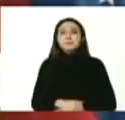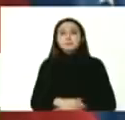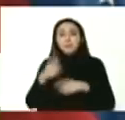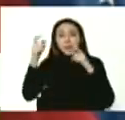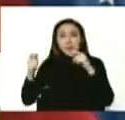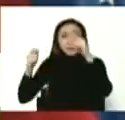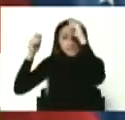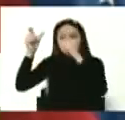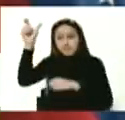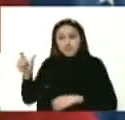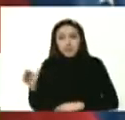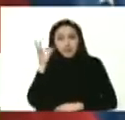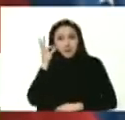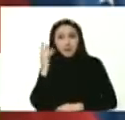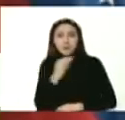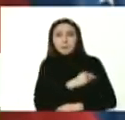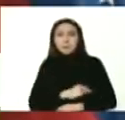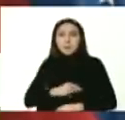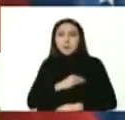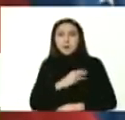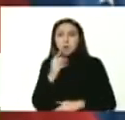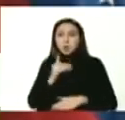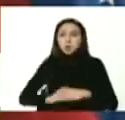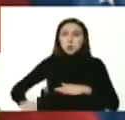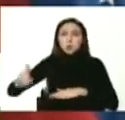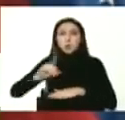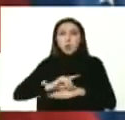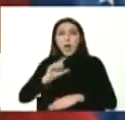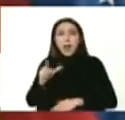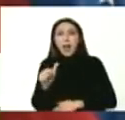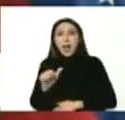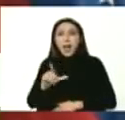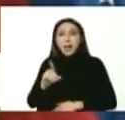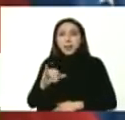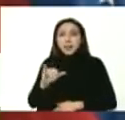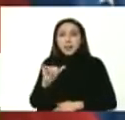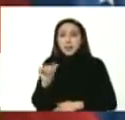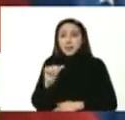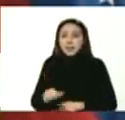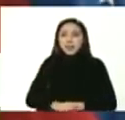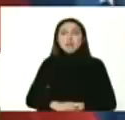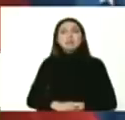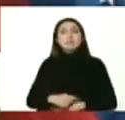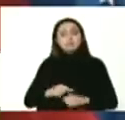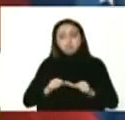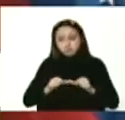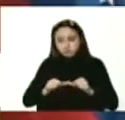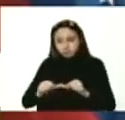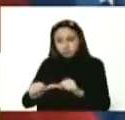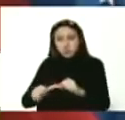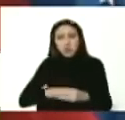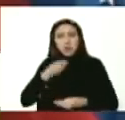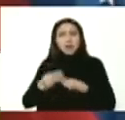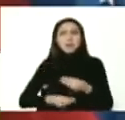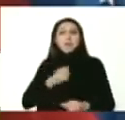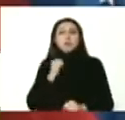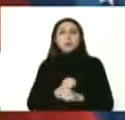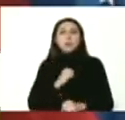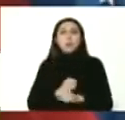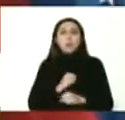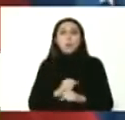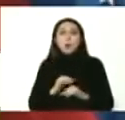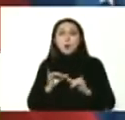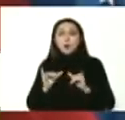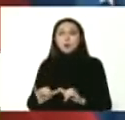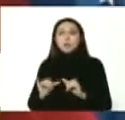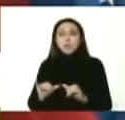embajadora de dicha misión, la doctora Gladys, quien pronto estará en esas funciones desarrollando el trabajo diplomático siempre